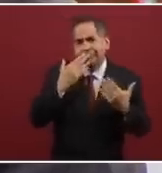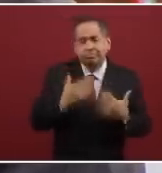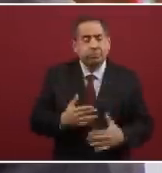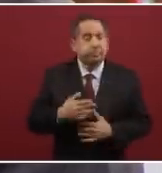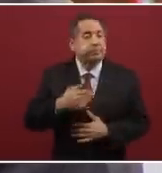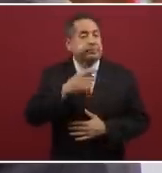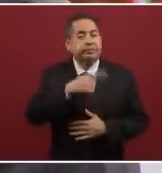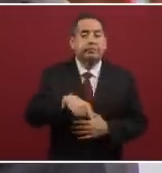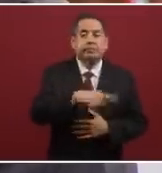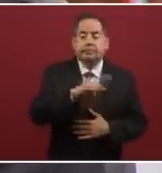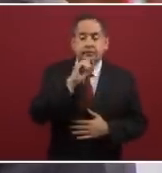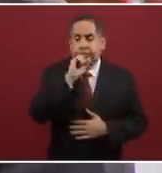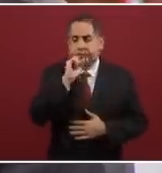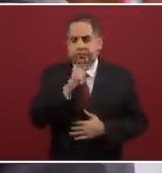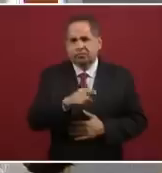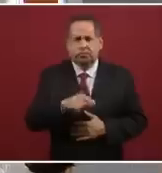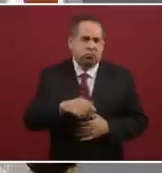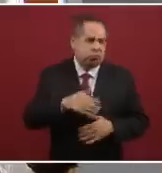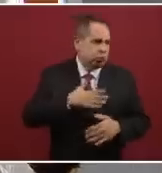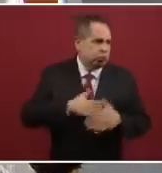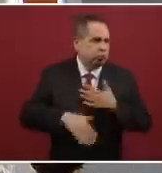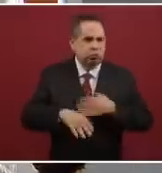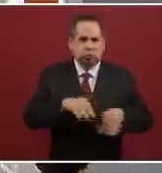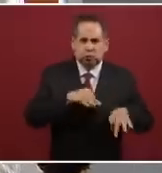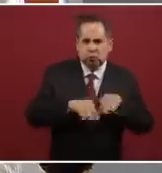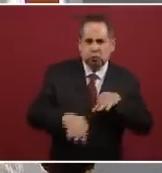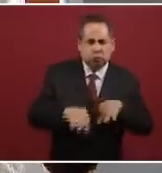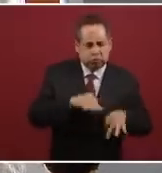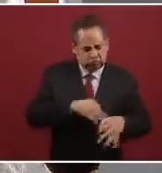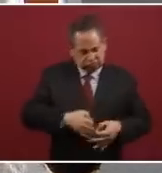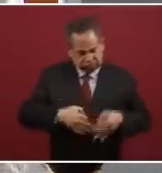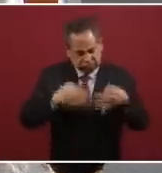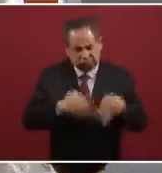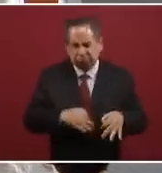porque son muy trabajadores.